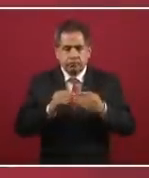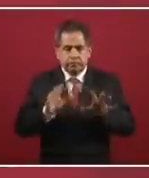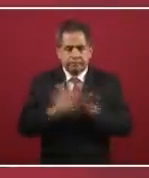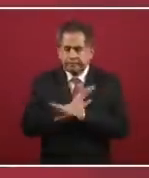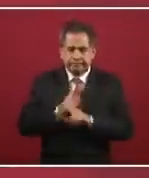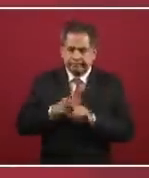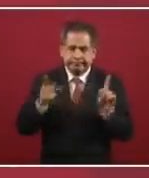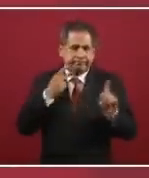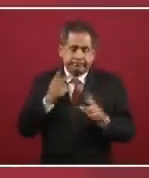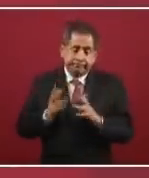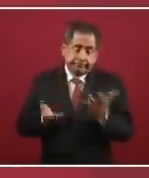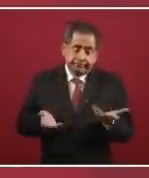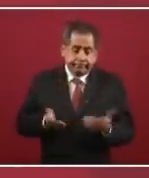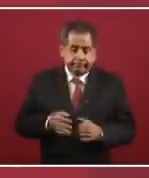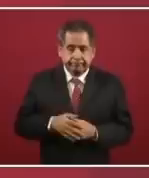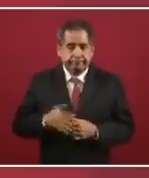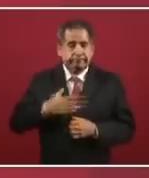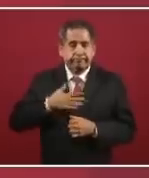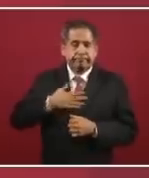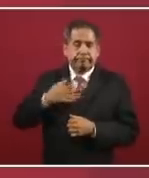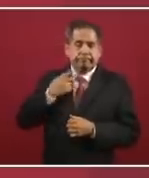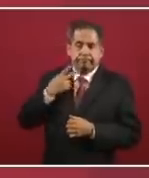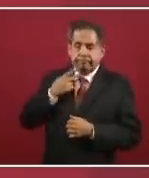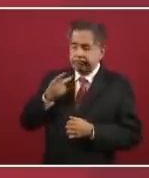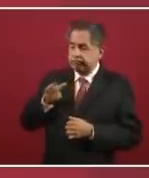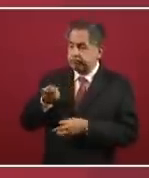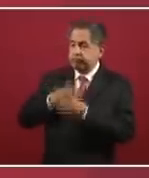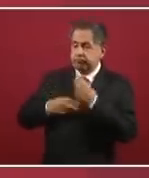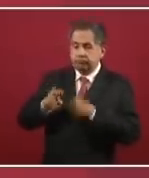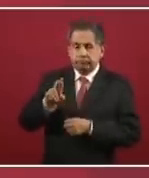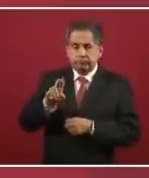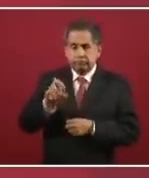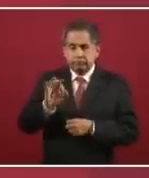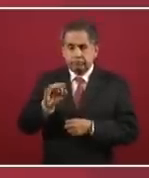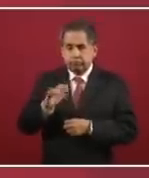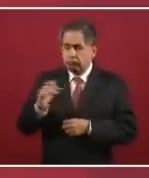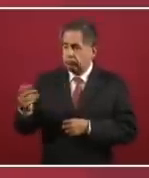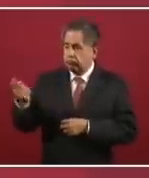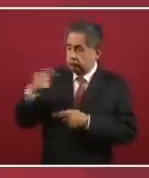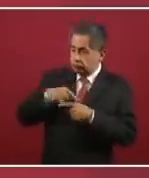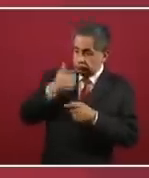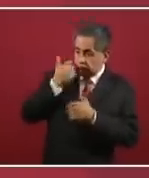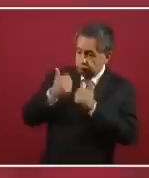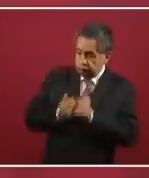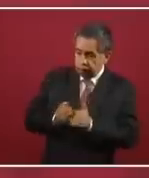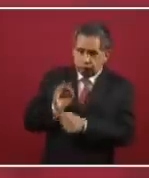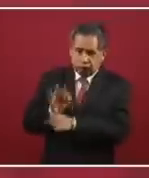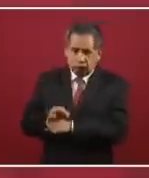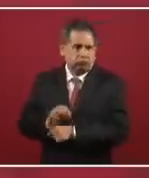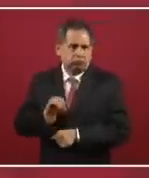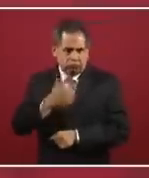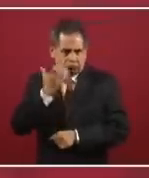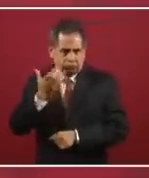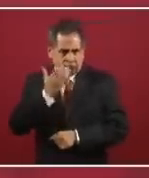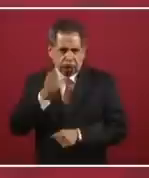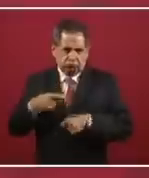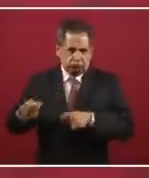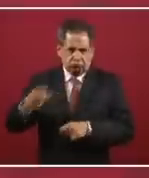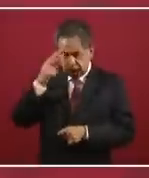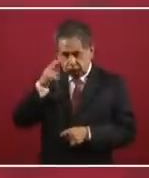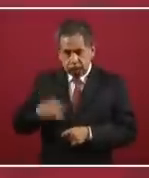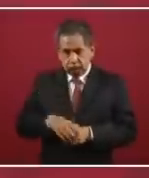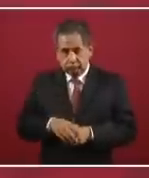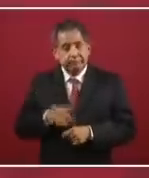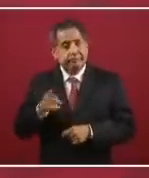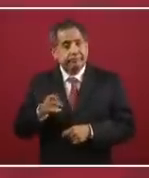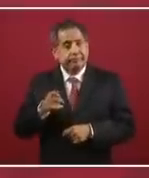Es decir, nuestra política de refugio, de asilo, es una tradición en México. Y en México no implementaríamos